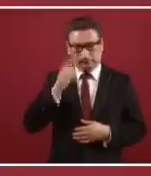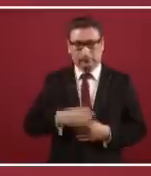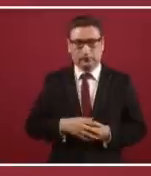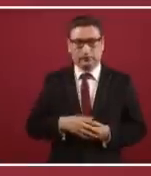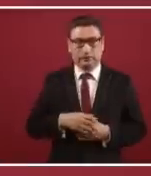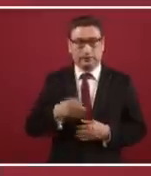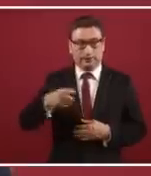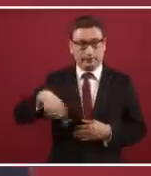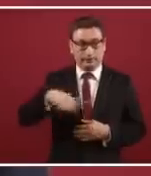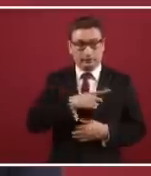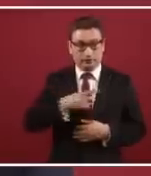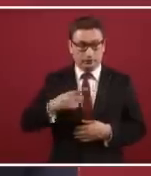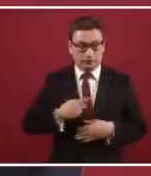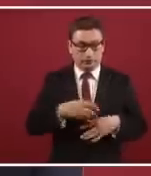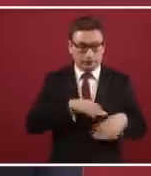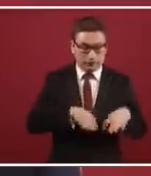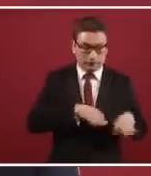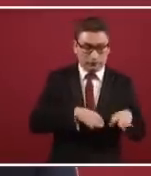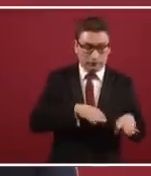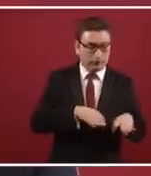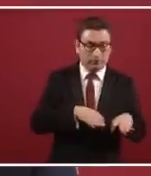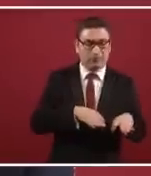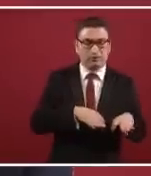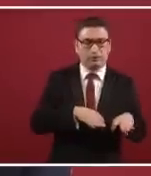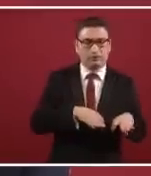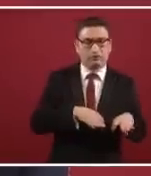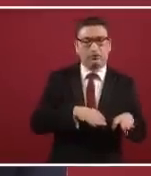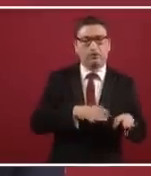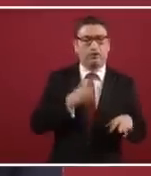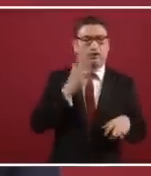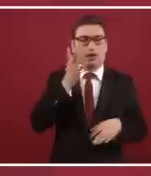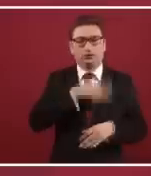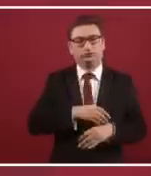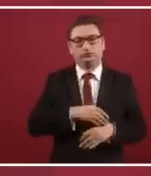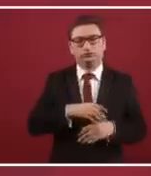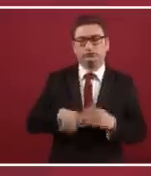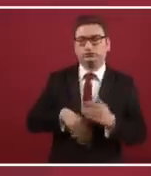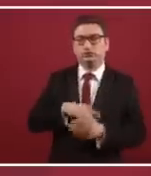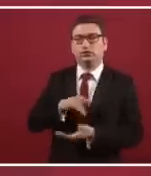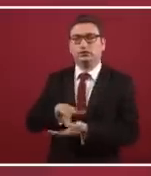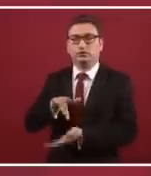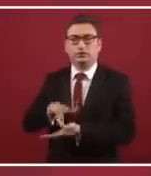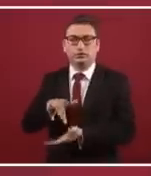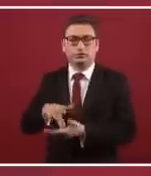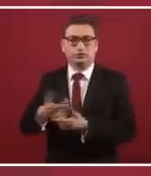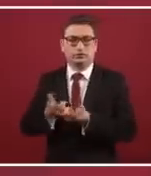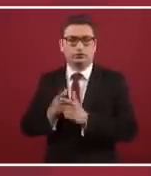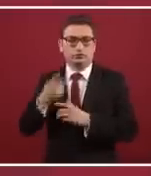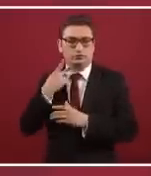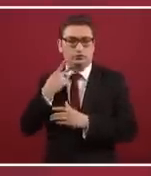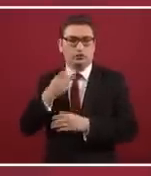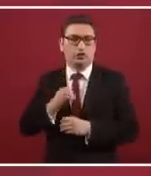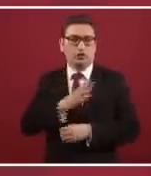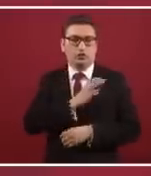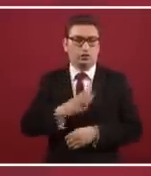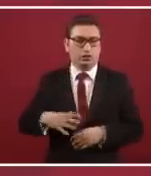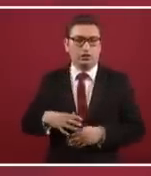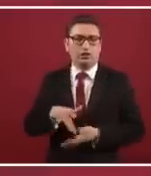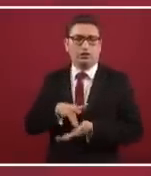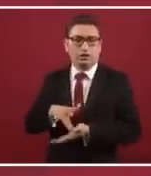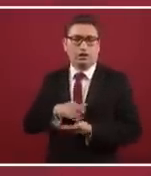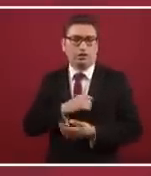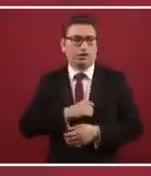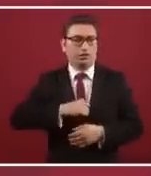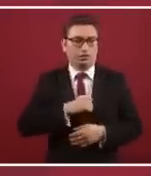el tiempo de trabajo en el gobierno para favorecer a candidatos o a